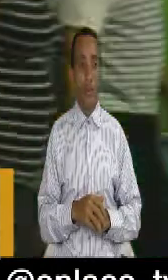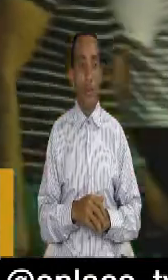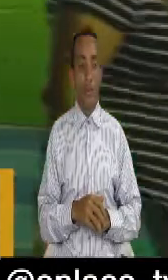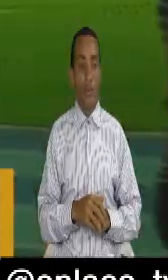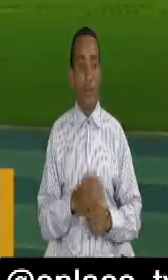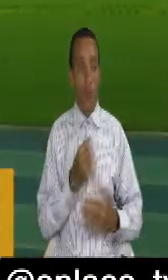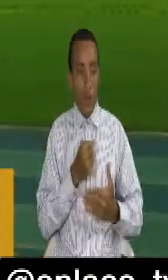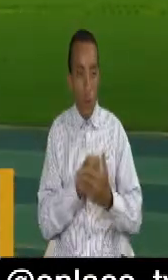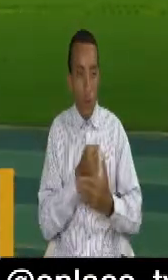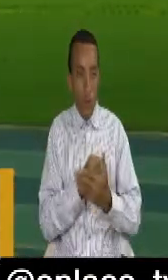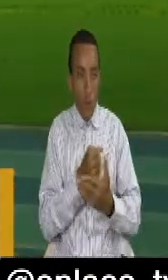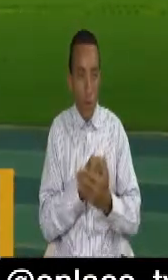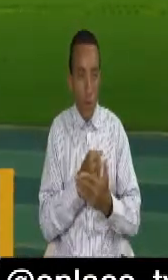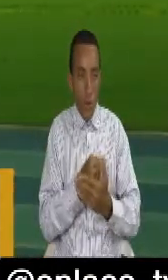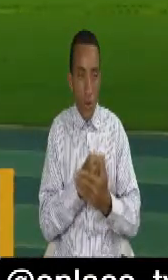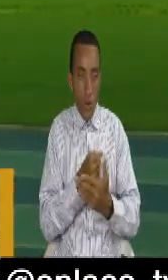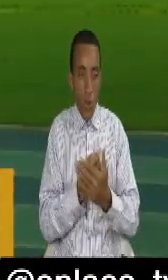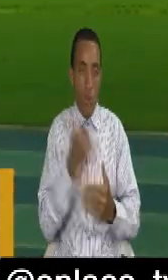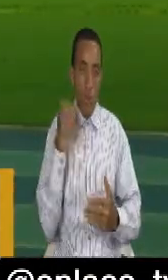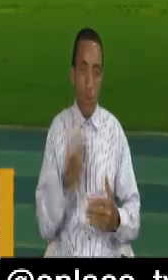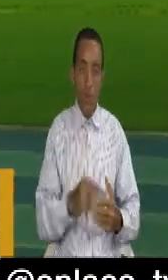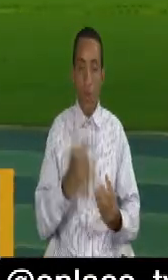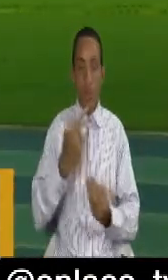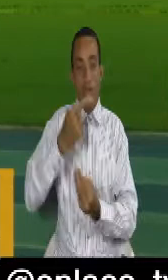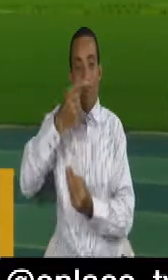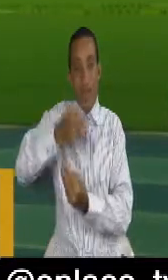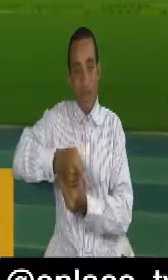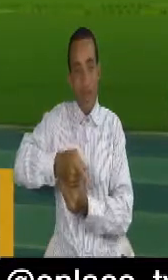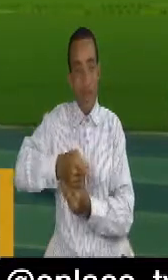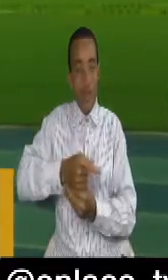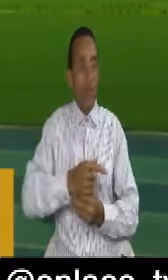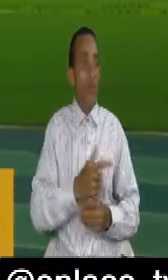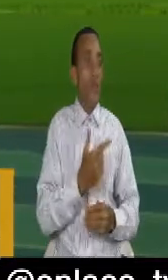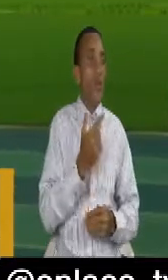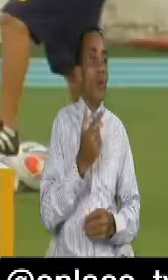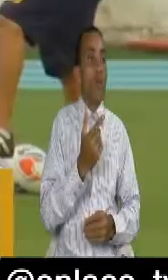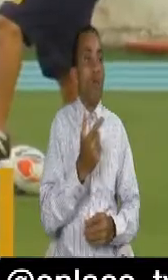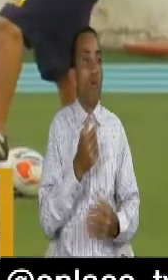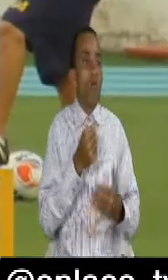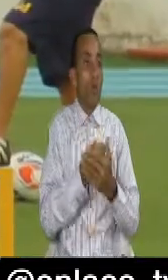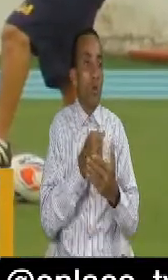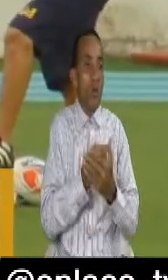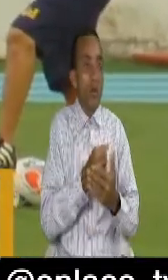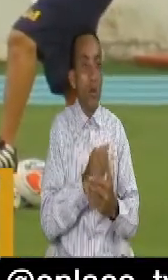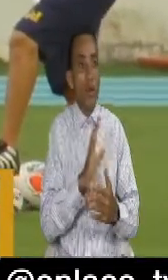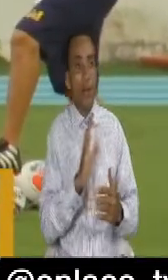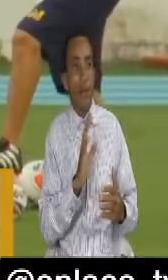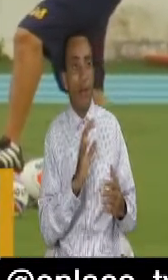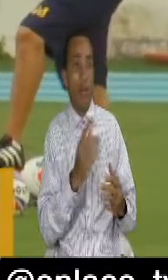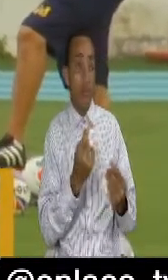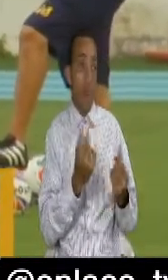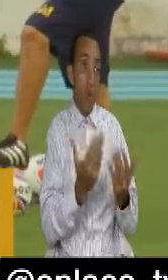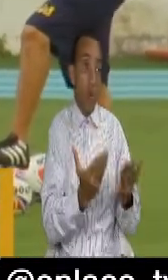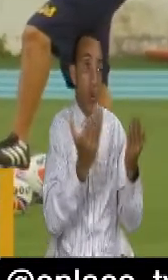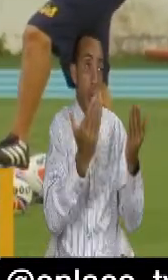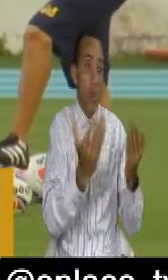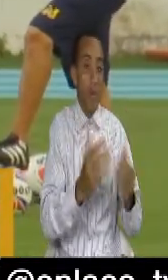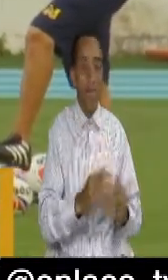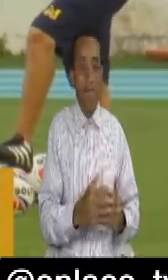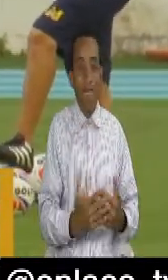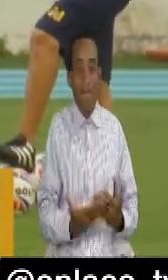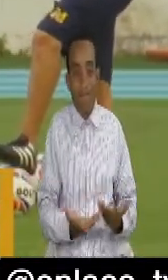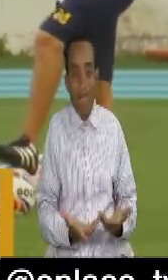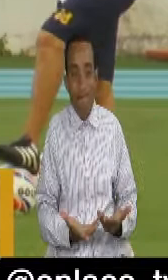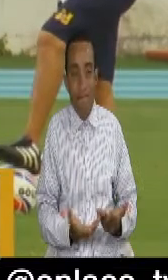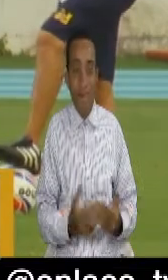Luchamos mucho con los directivos por conseguir valores importantes, pero definitivamente el